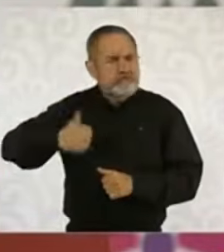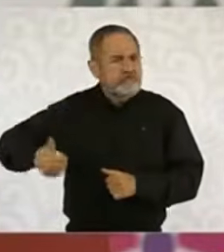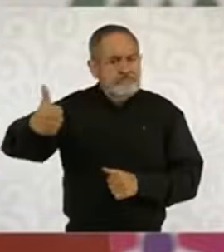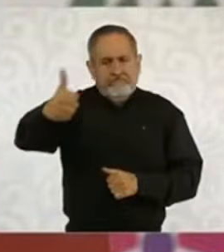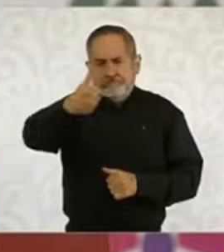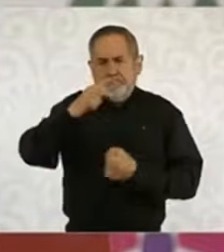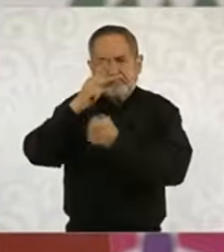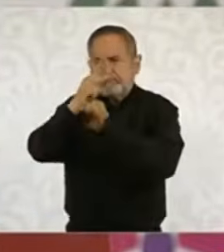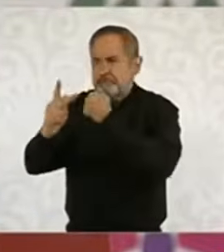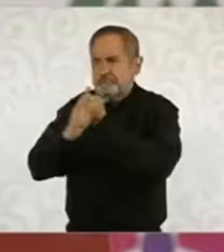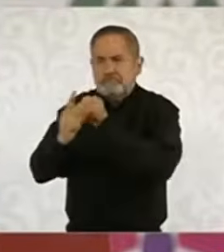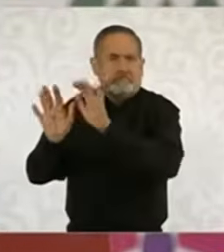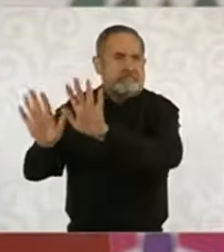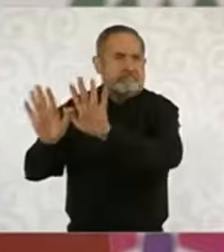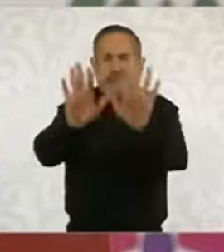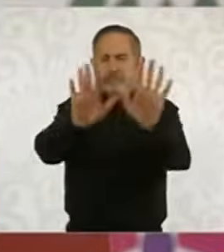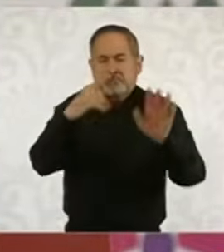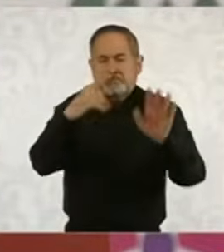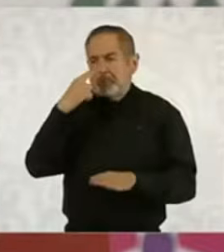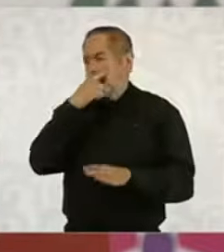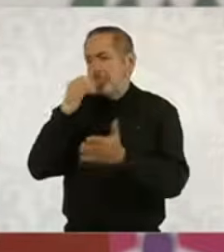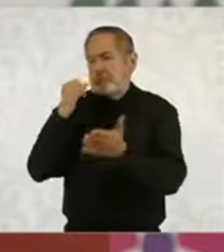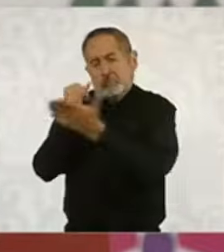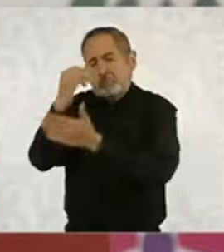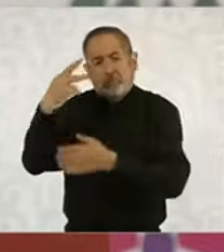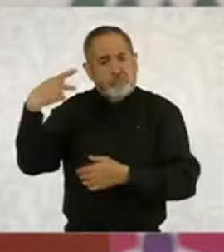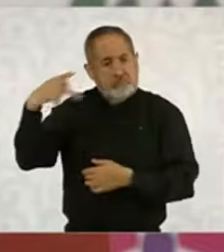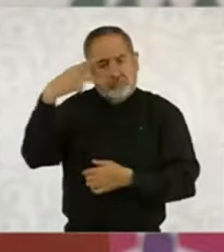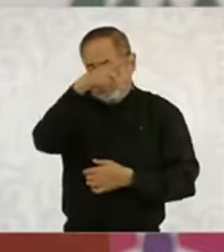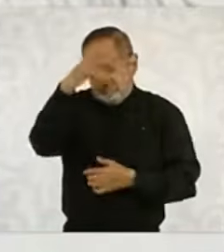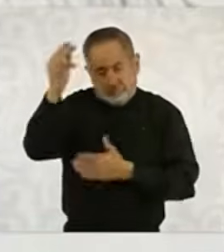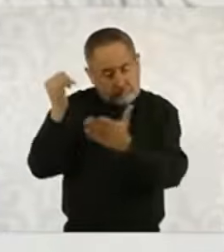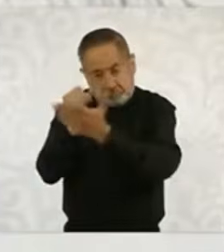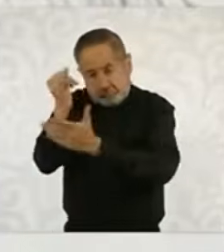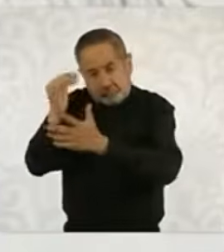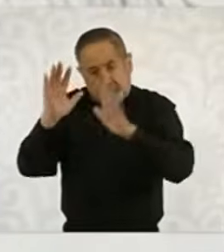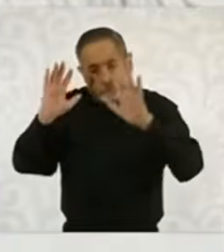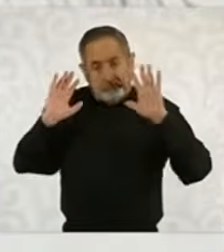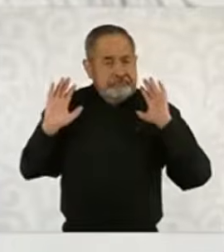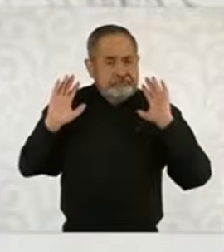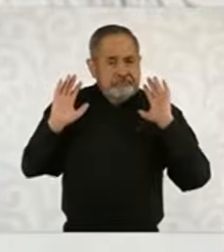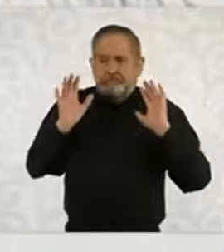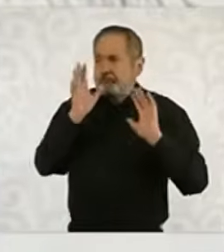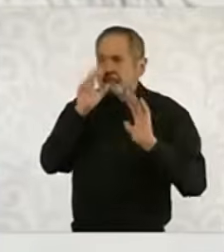pueblo tiene el derecho a decidir su forma de gobierno. Ese es